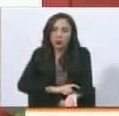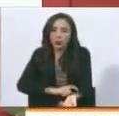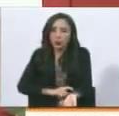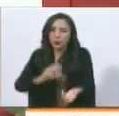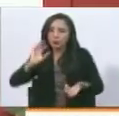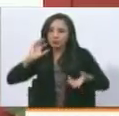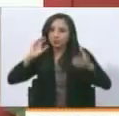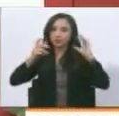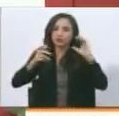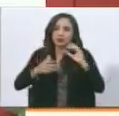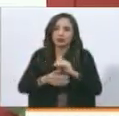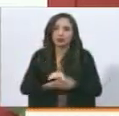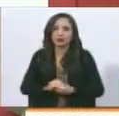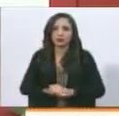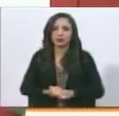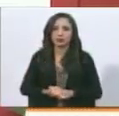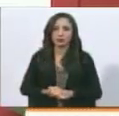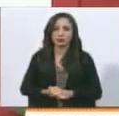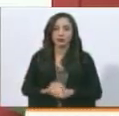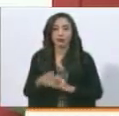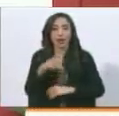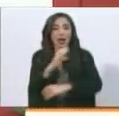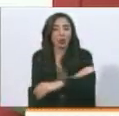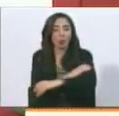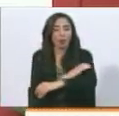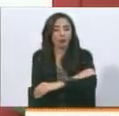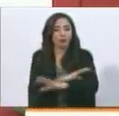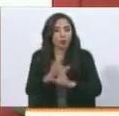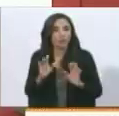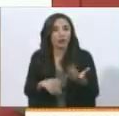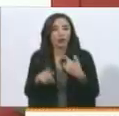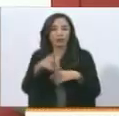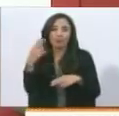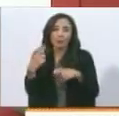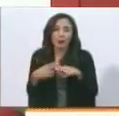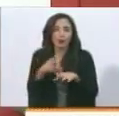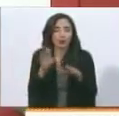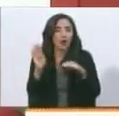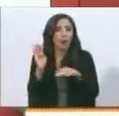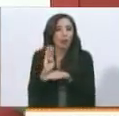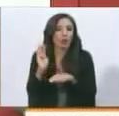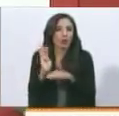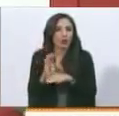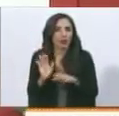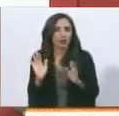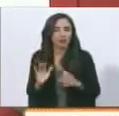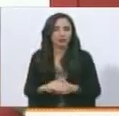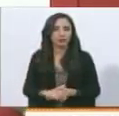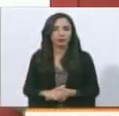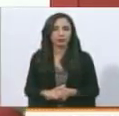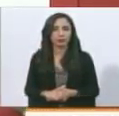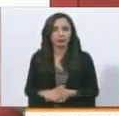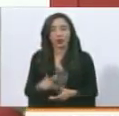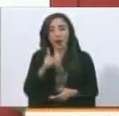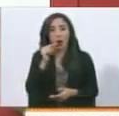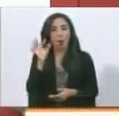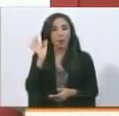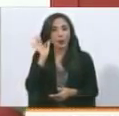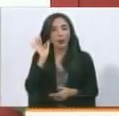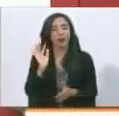hicieron, señores opositores. Se metieron con lo más sagrado para un militar, que es un cadete, o una cadete. Mujer, hombre, en este caso,